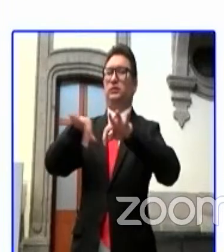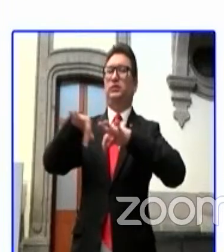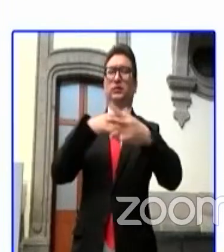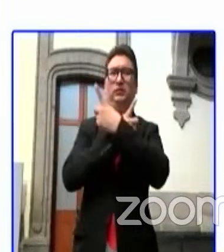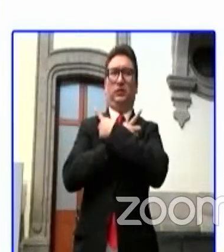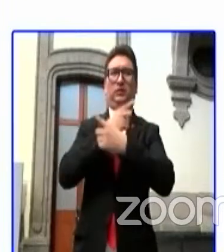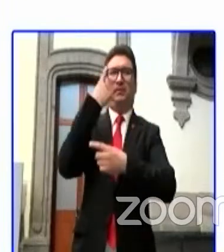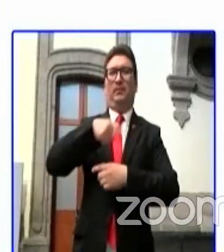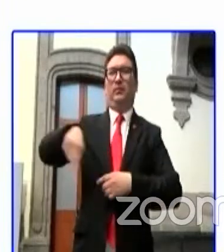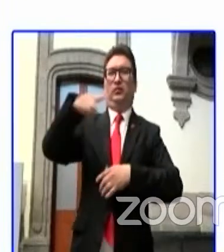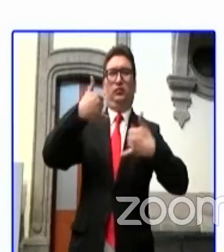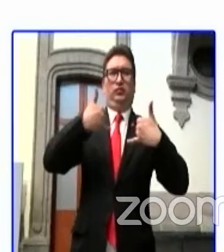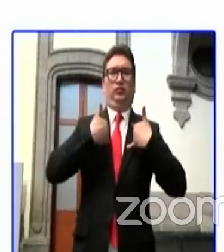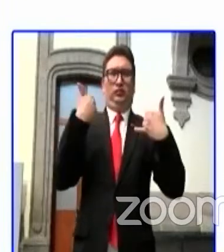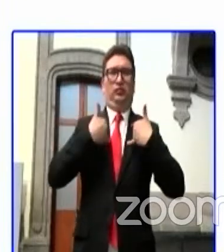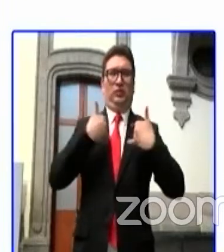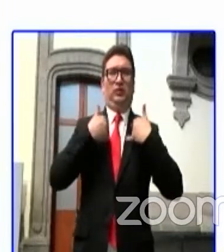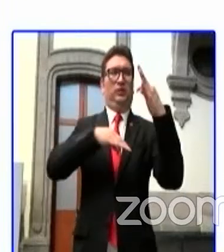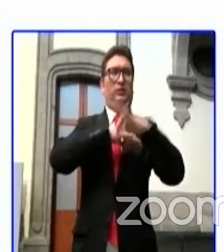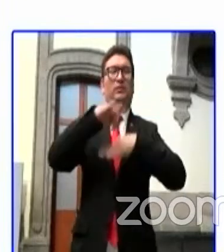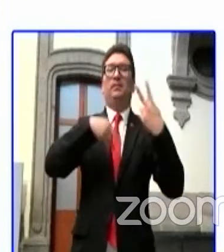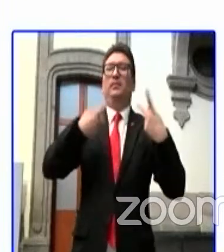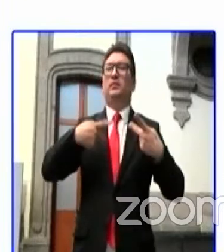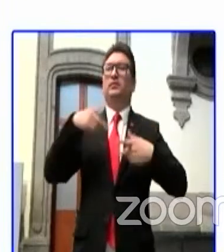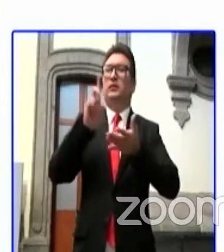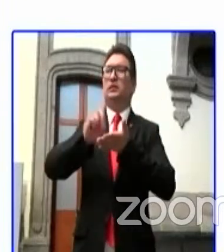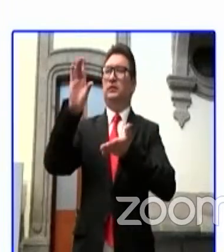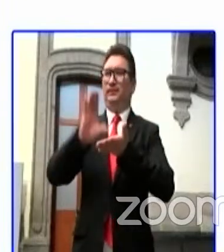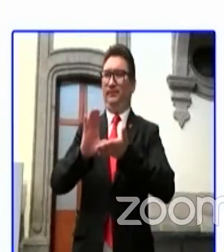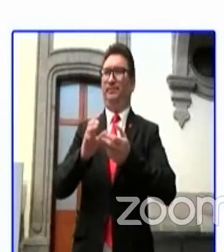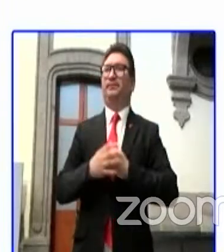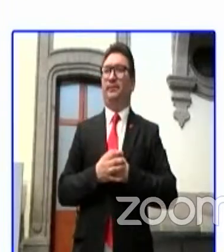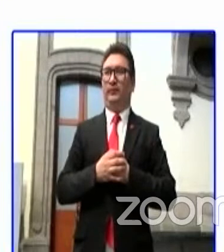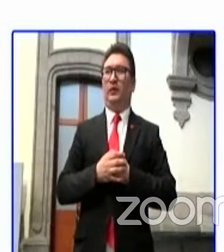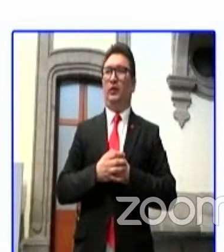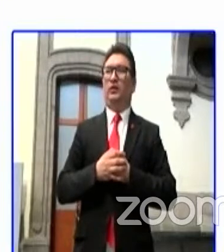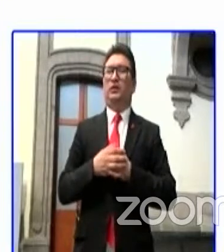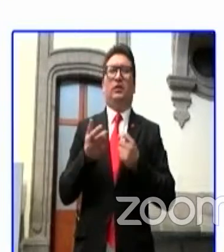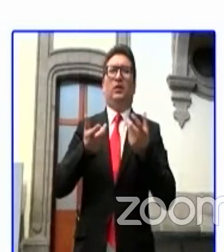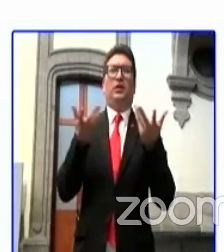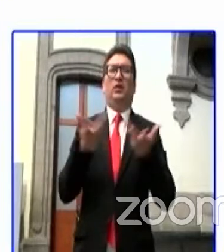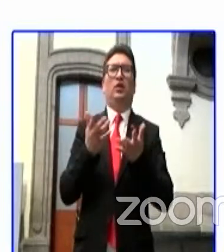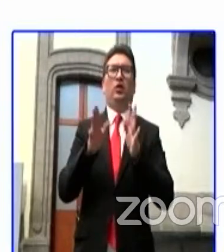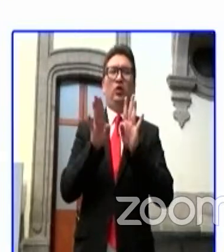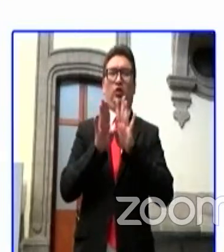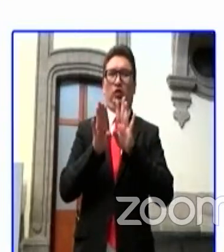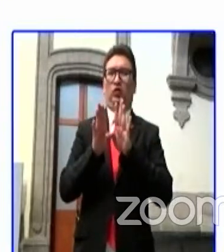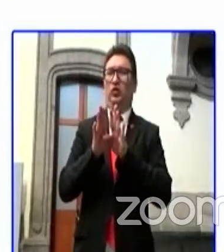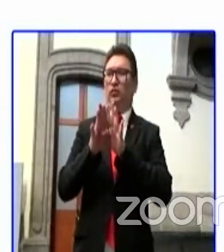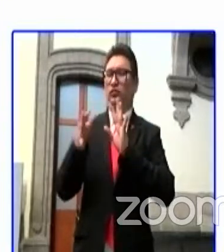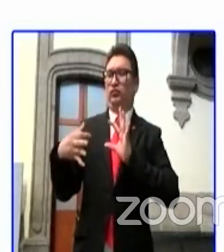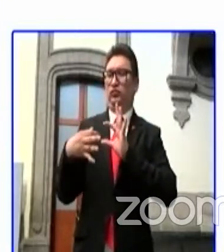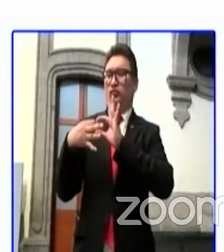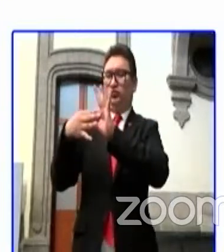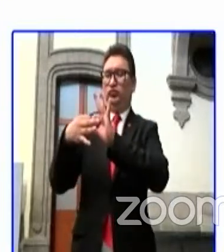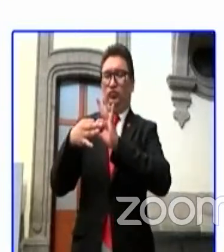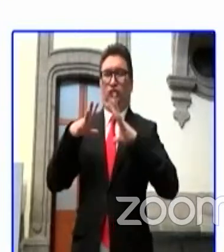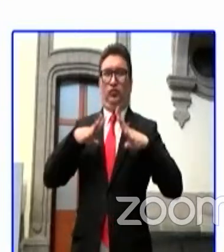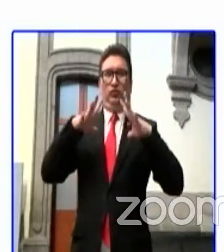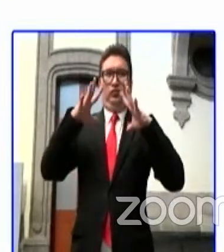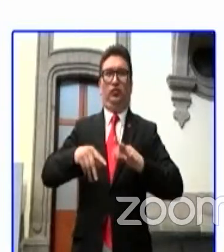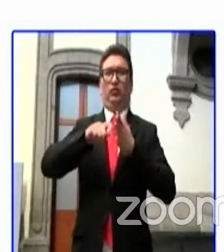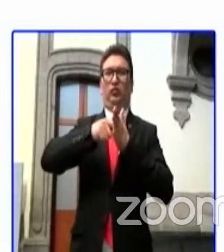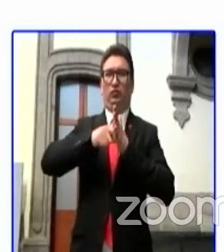las juventudes y las personas con discapacidad a través de la mano de nuestro aliado Fundación Coppel.